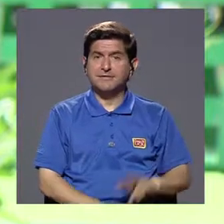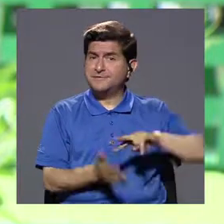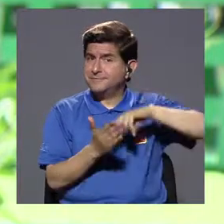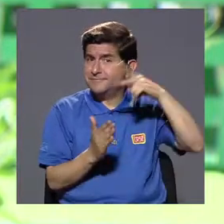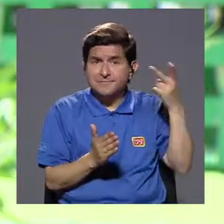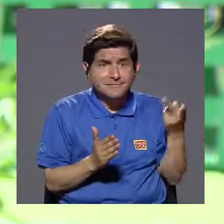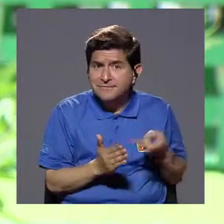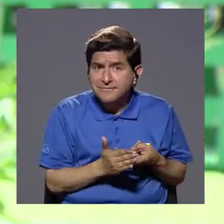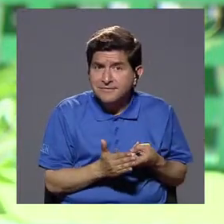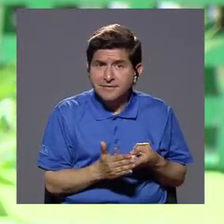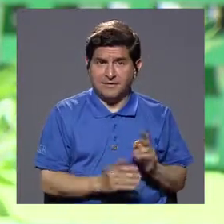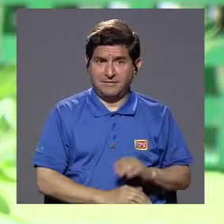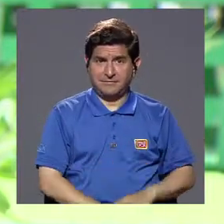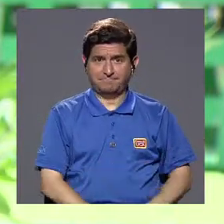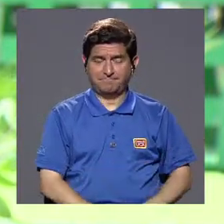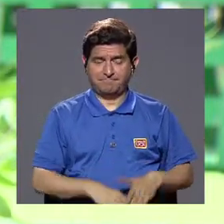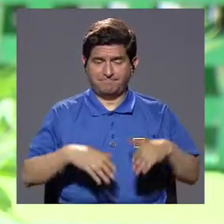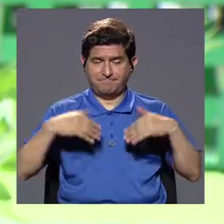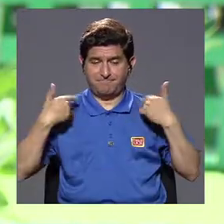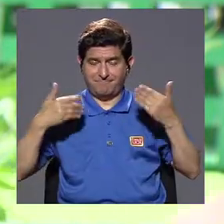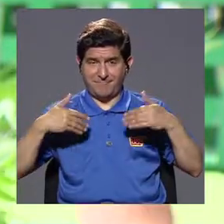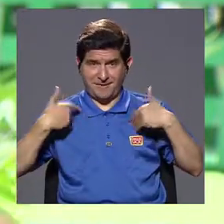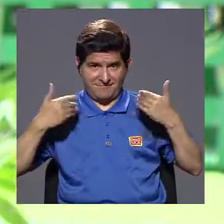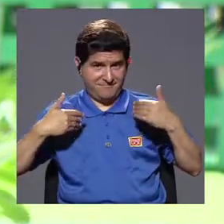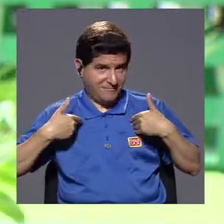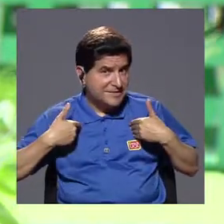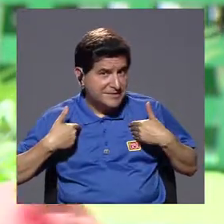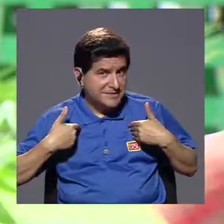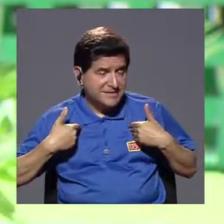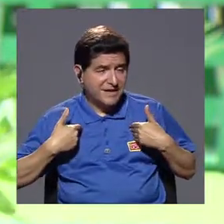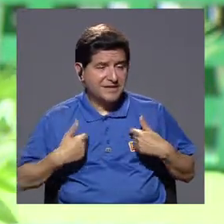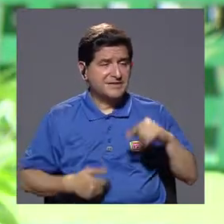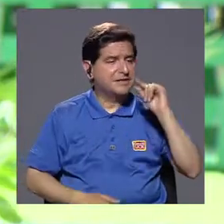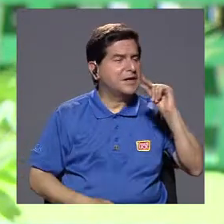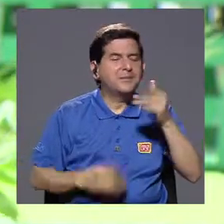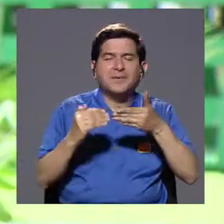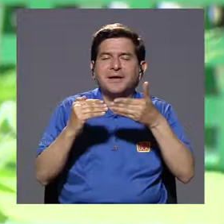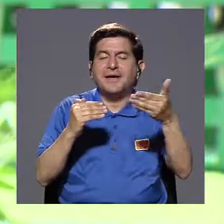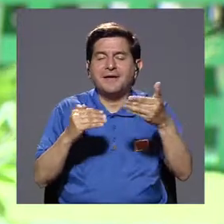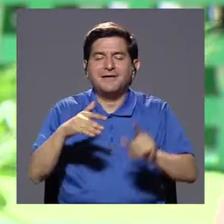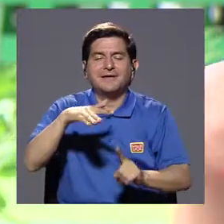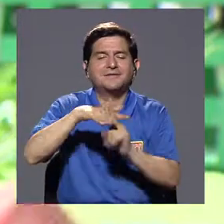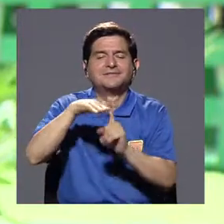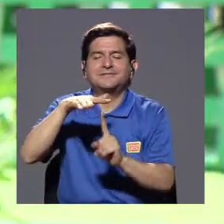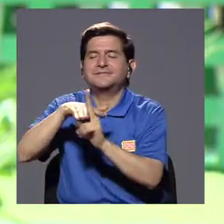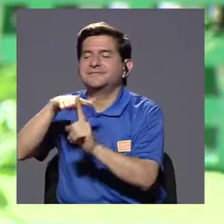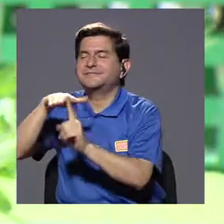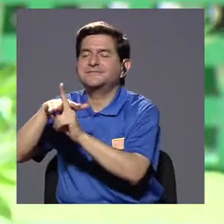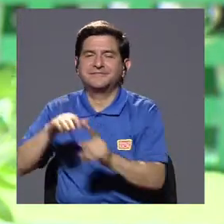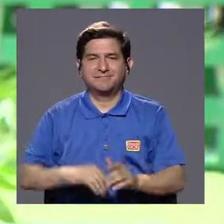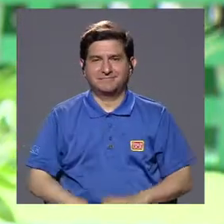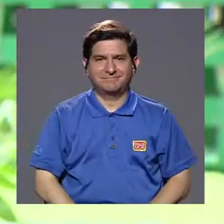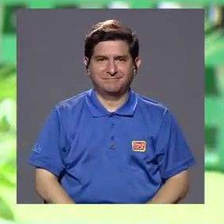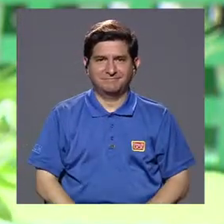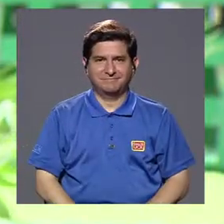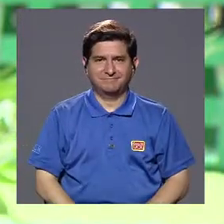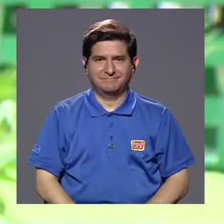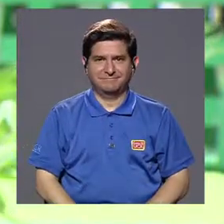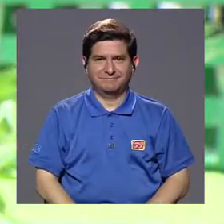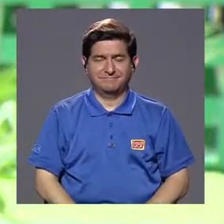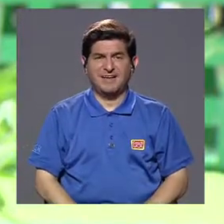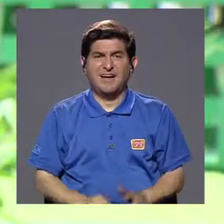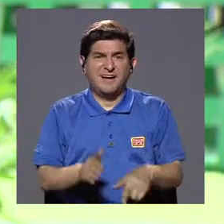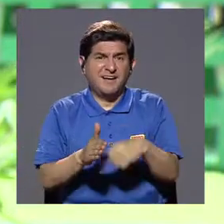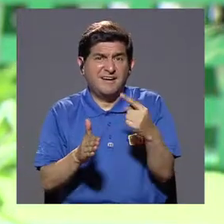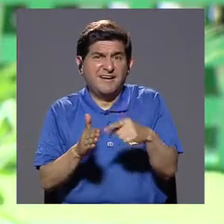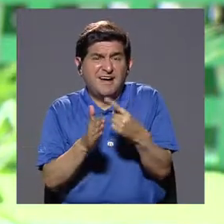la felicidad está en pequeños detalles en pequeños detalles a veces dejamos pasar